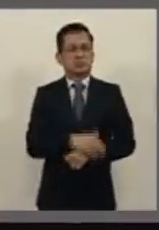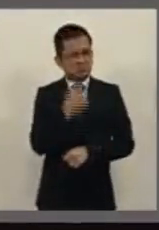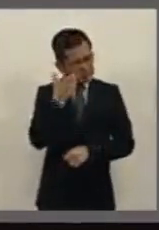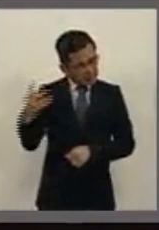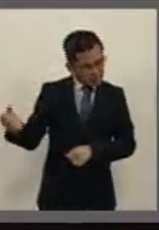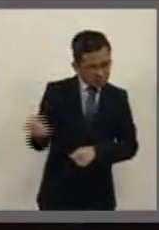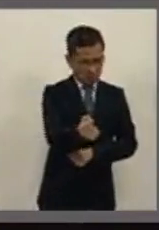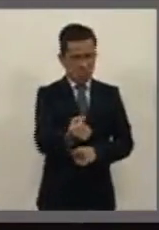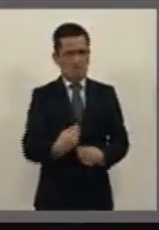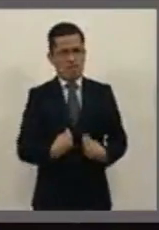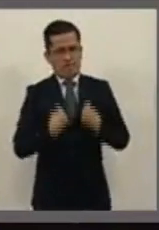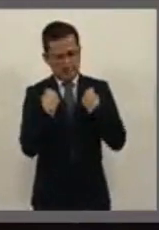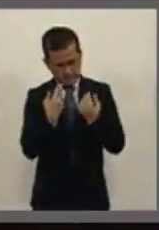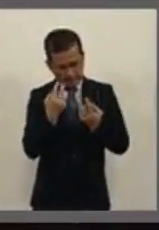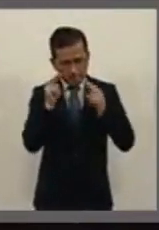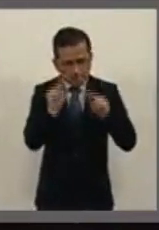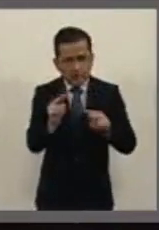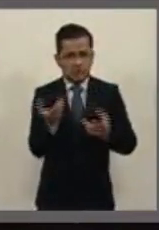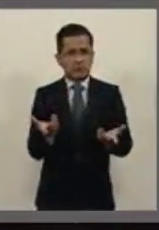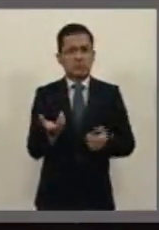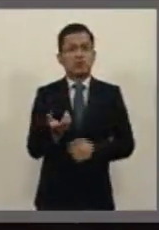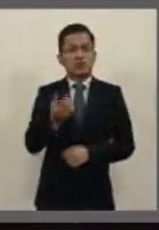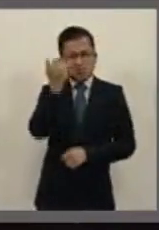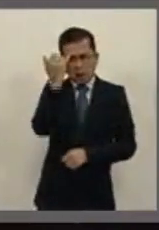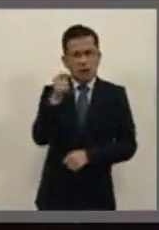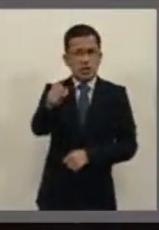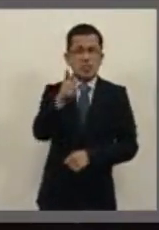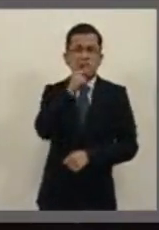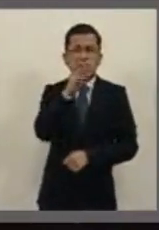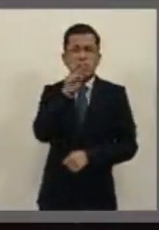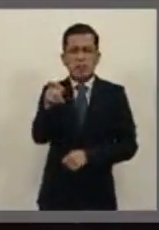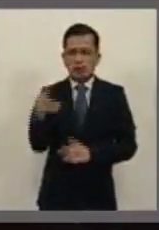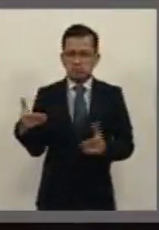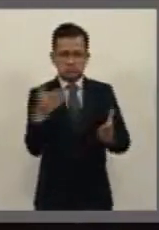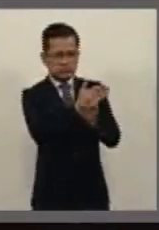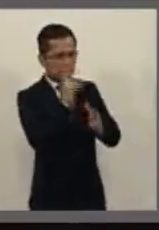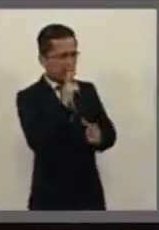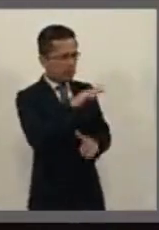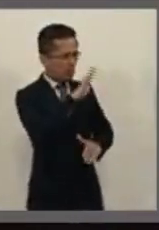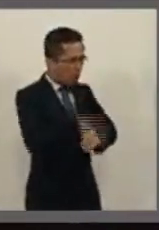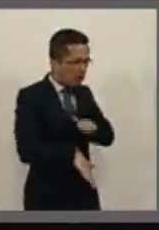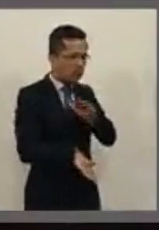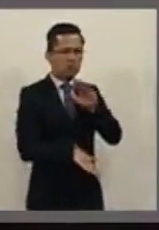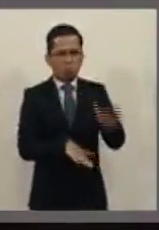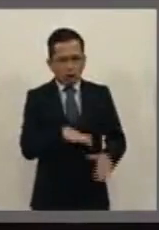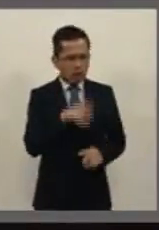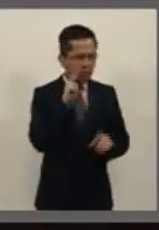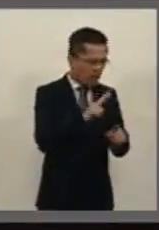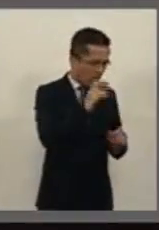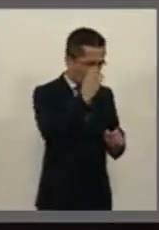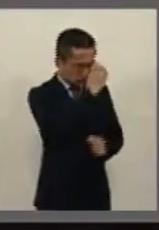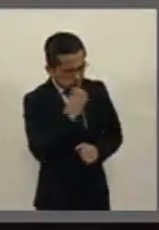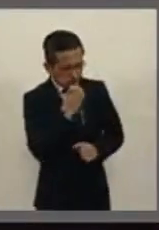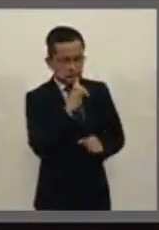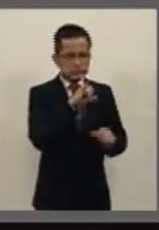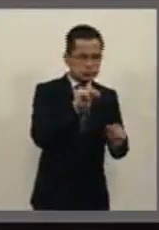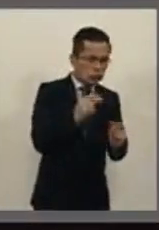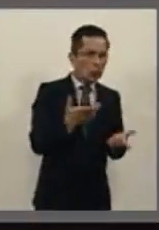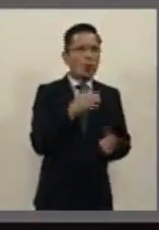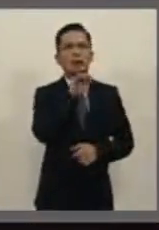vida. Imagínense a esos padres y esas madres yendo a ver restos, yendo a identificar cadáveres,